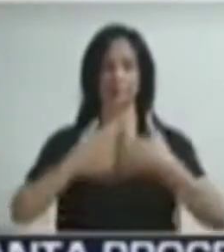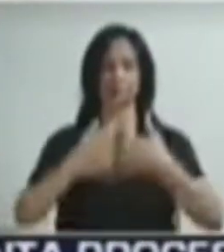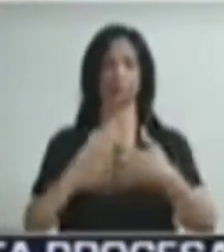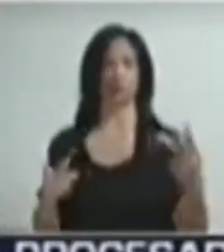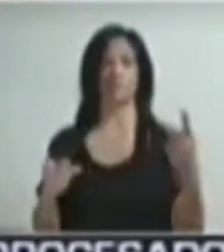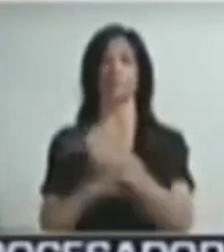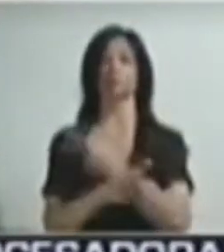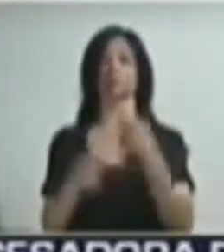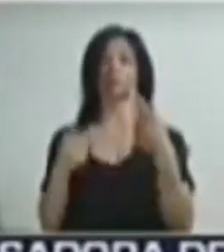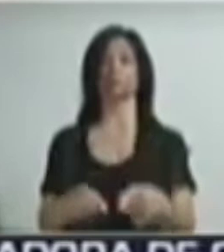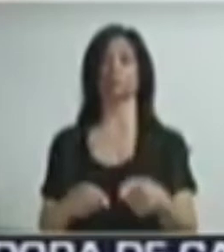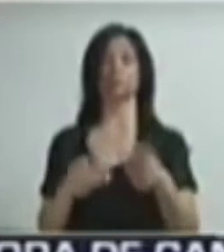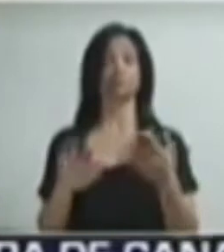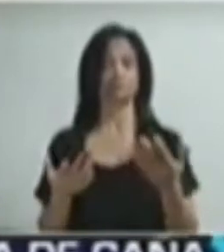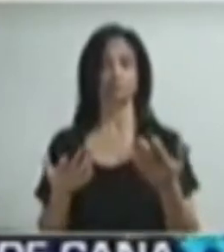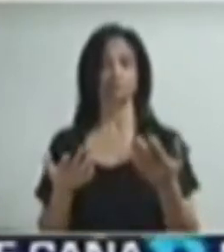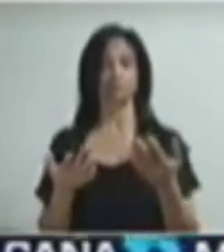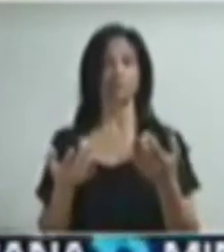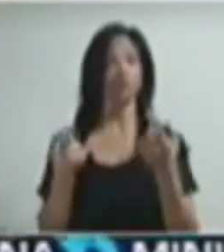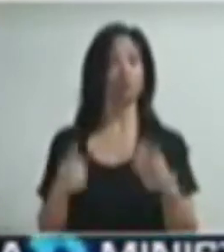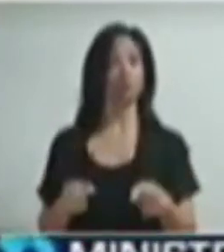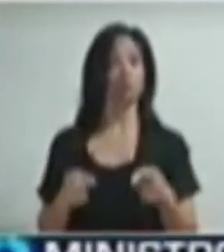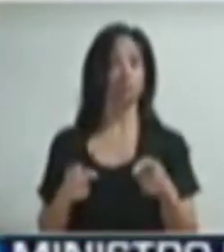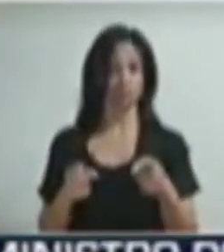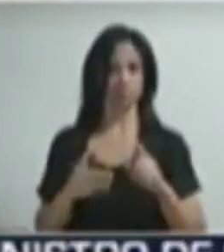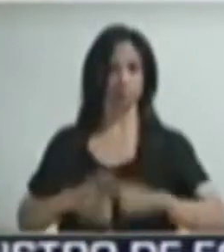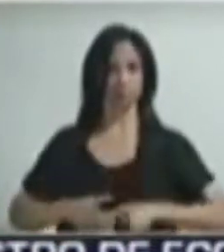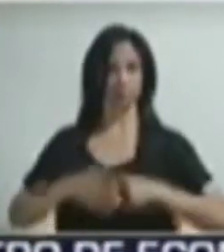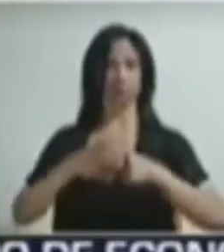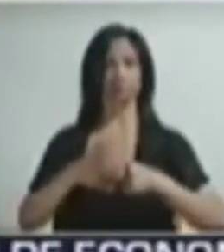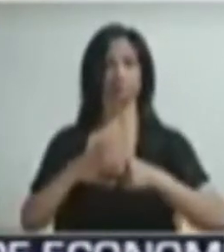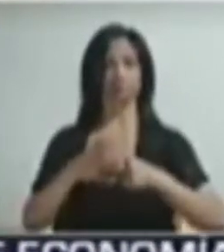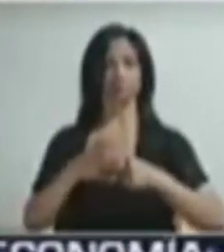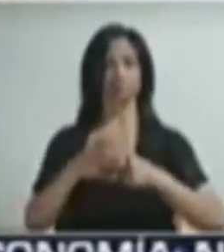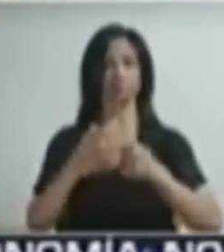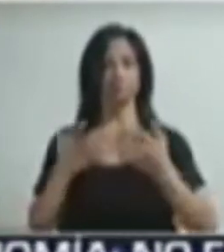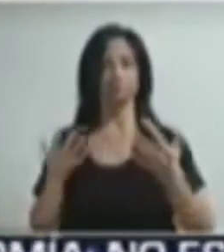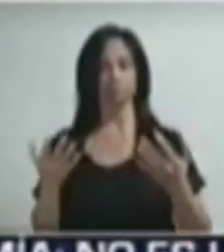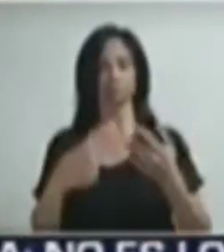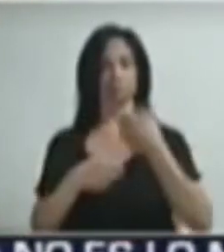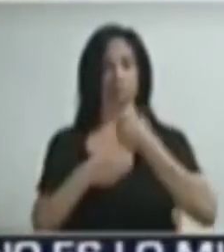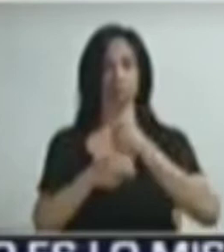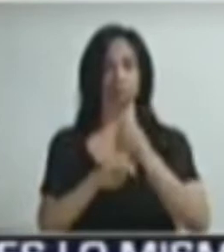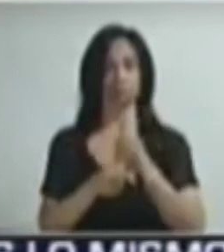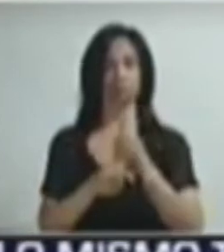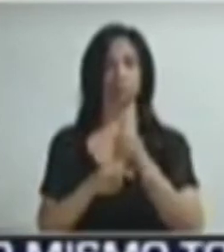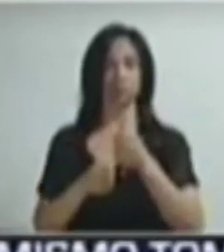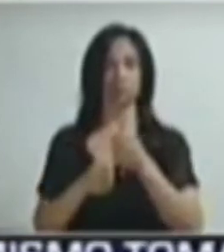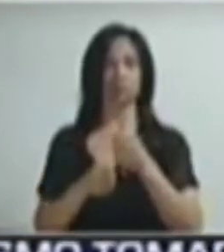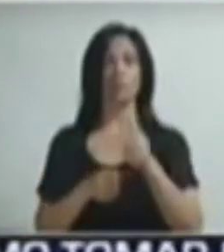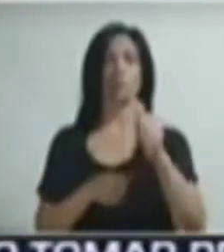Y es que al momento de comenzar a producir riego con mucha